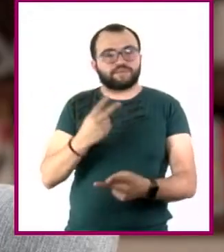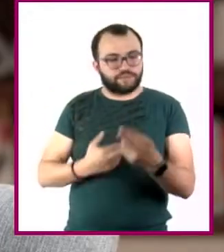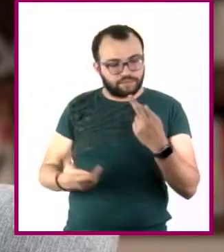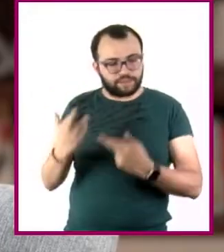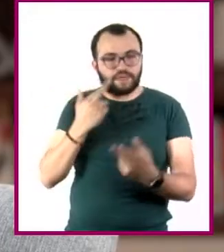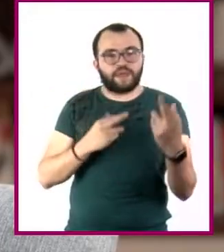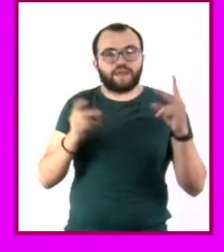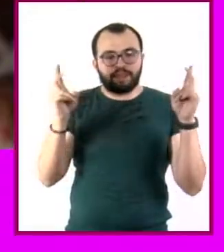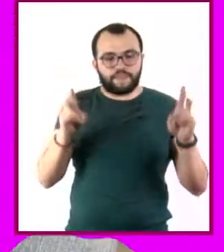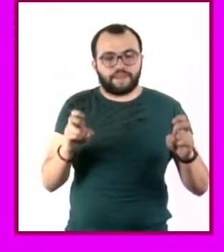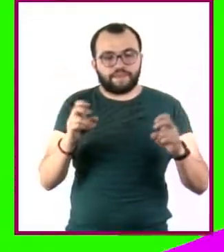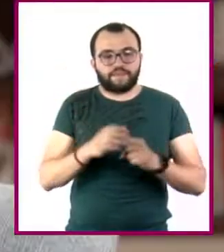bueno, pero lo discutimos luego, ¿va?